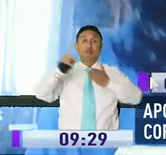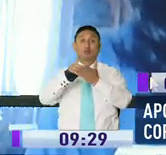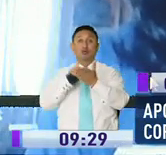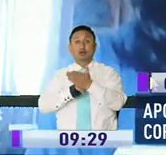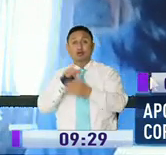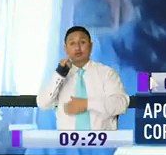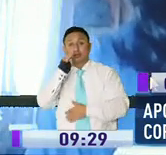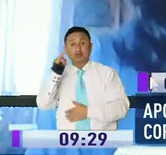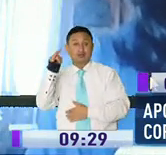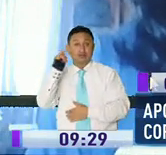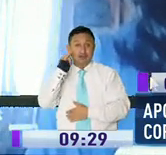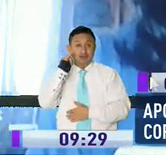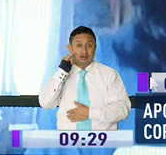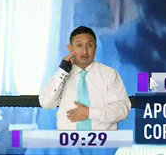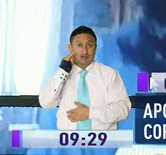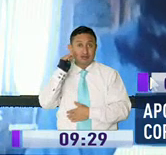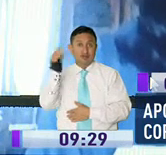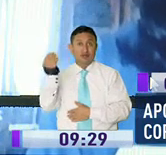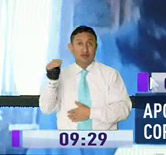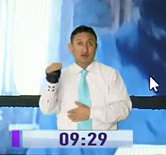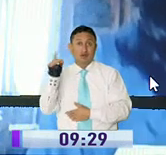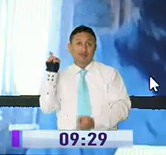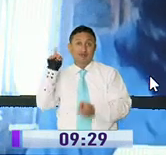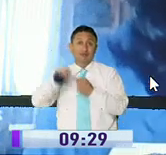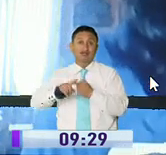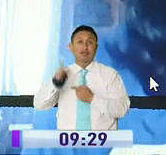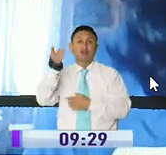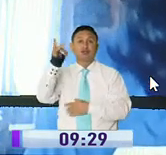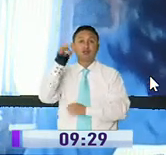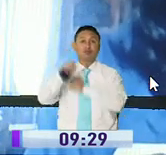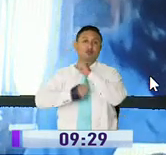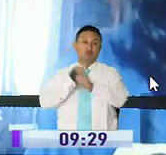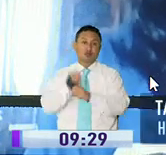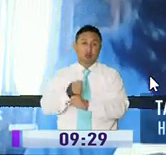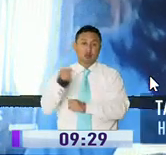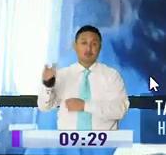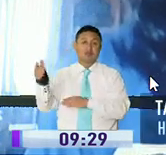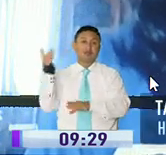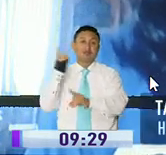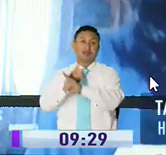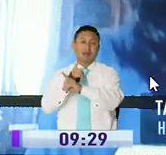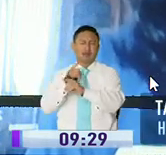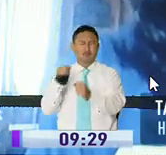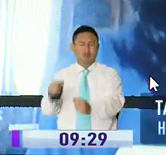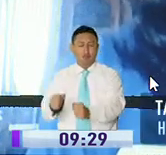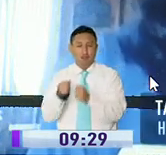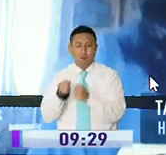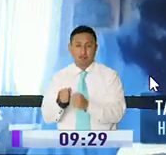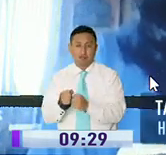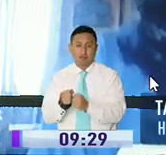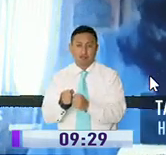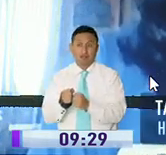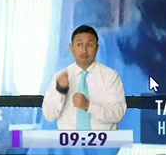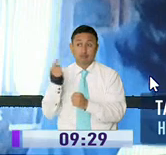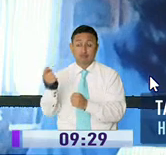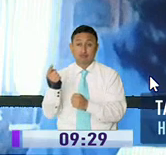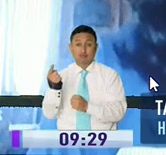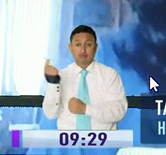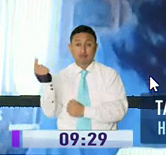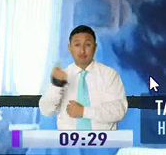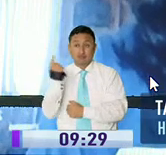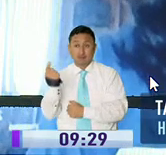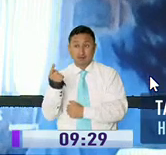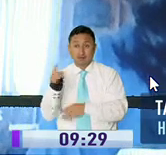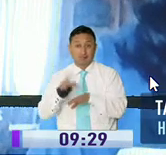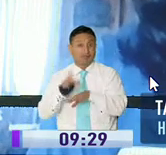de niños y jóvenes hasta adultos que tienen discapacidades severas y se encuentran en situación de